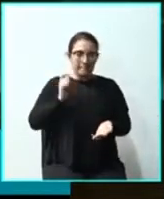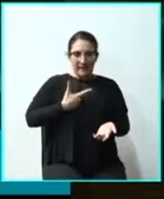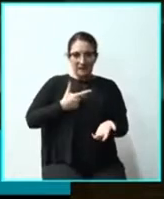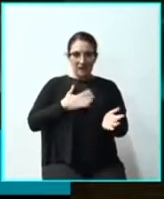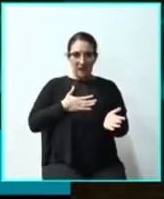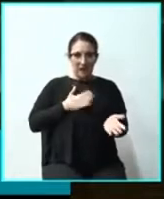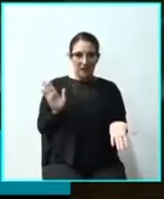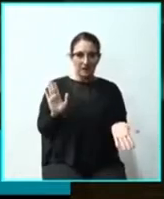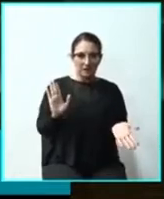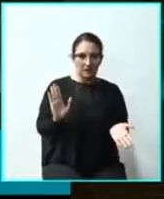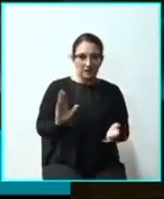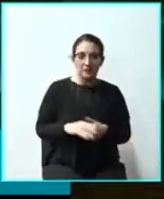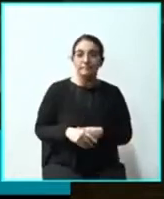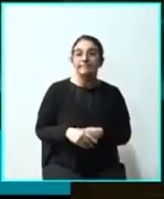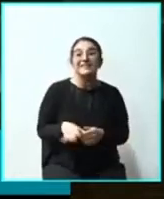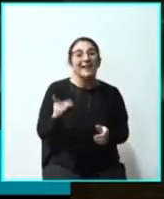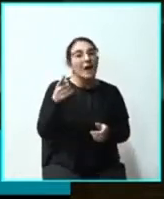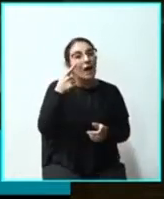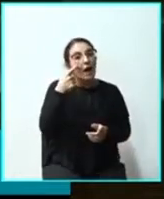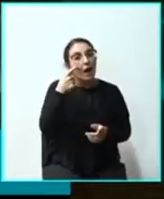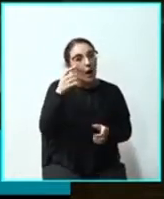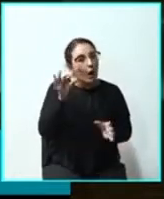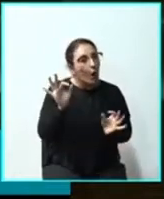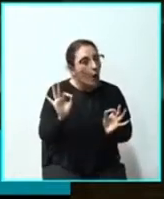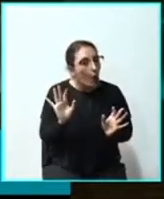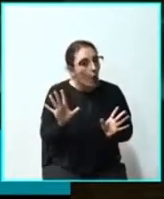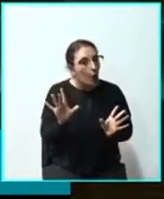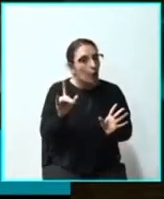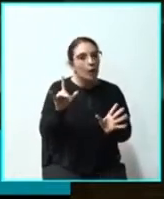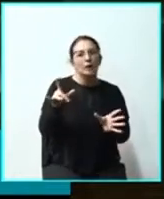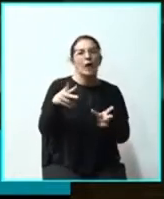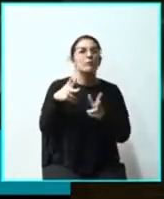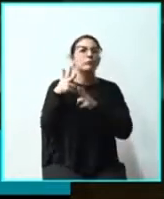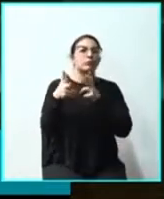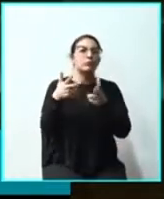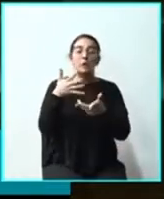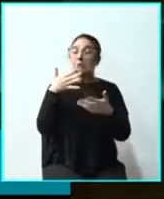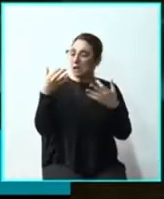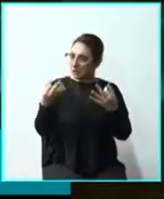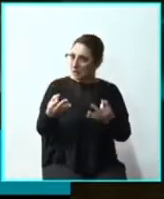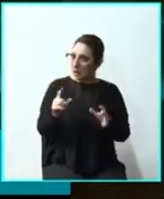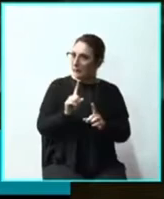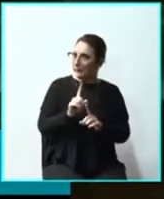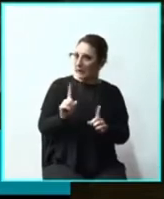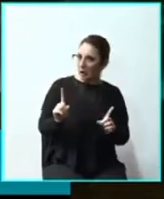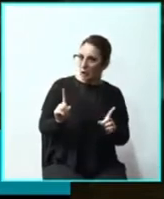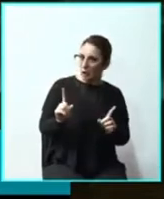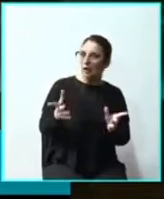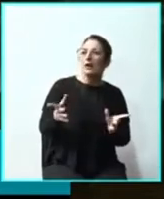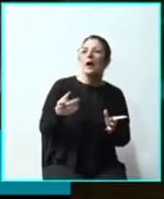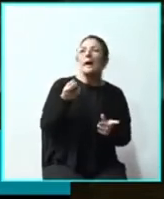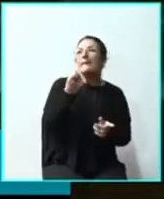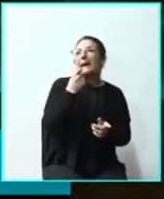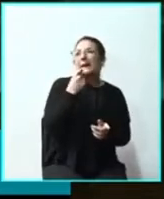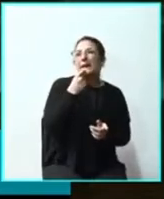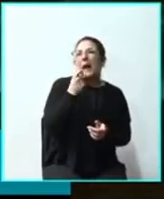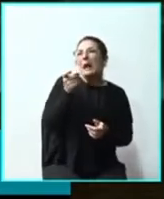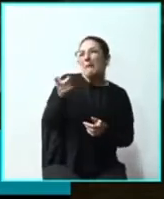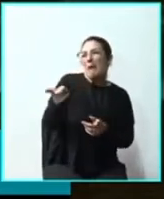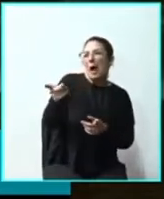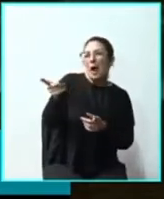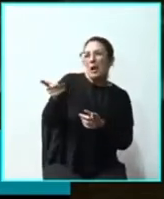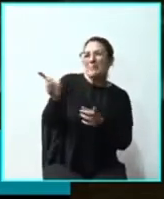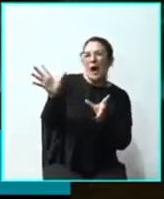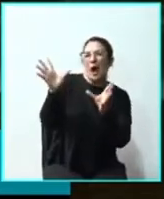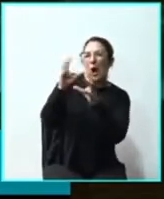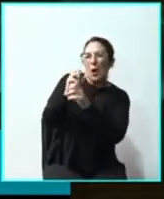argumento, parece verdadero, pero es falaz, cuando se dice, si no tenés nada que ocultar, ¿qué te importa? Todos